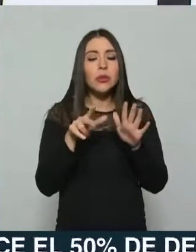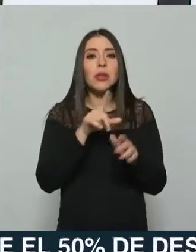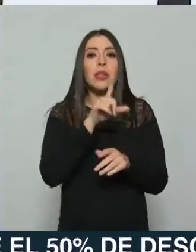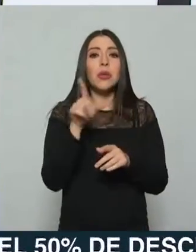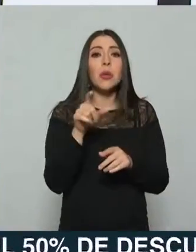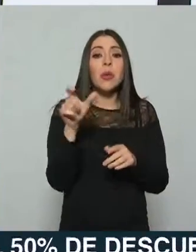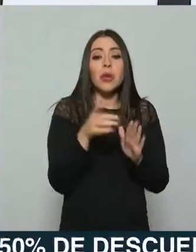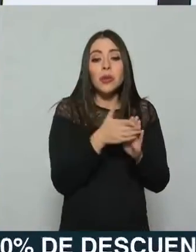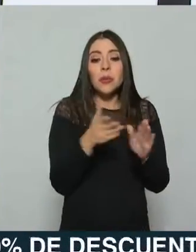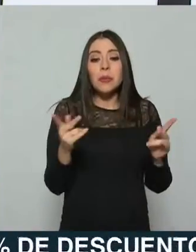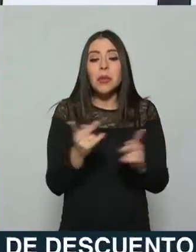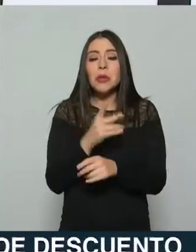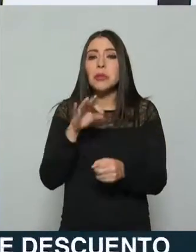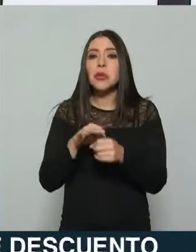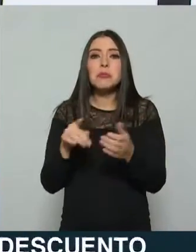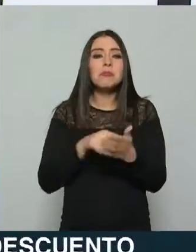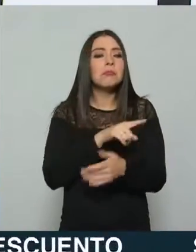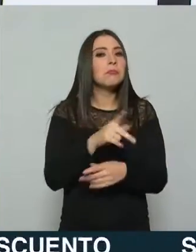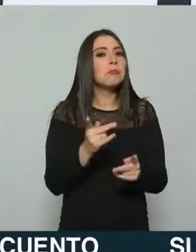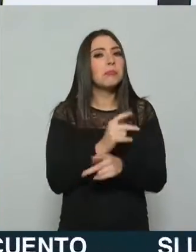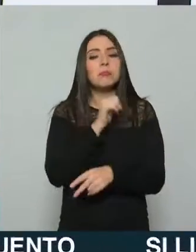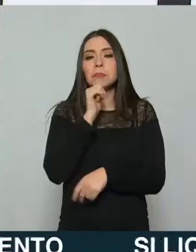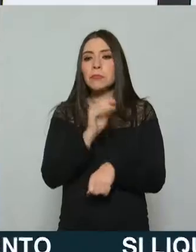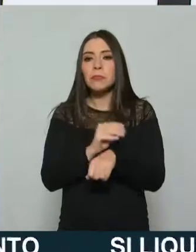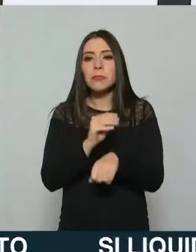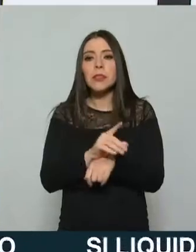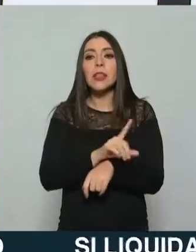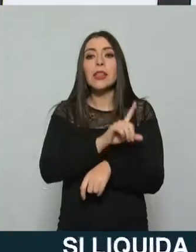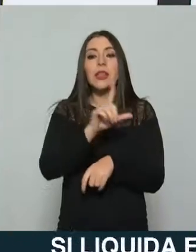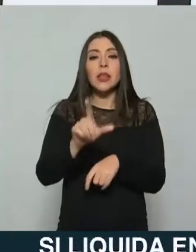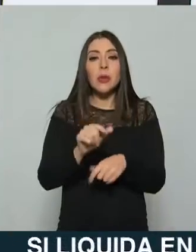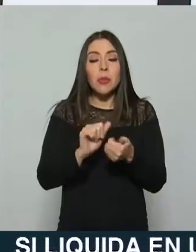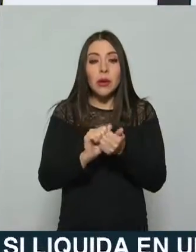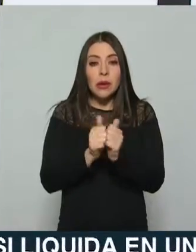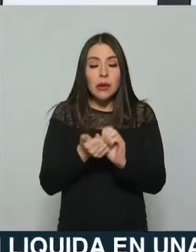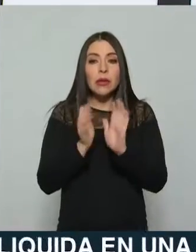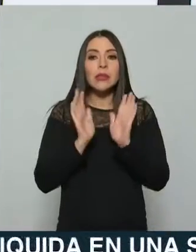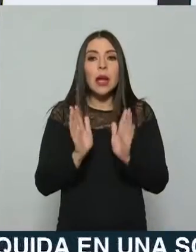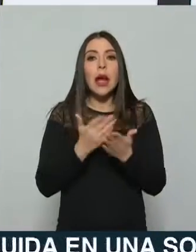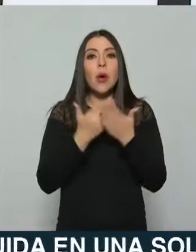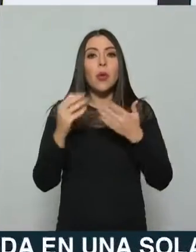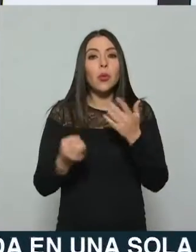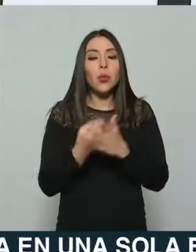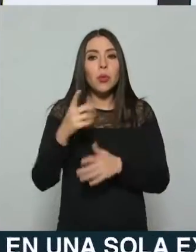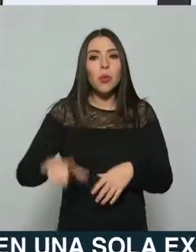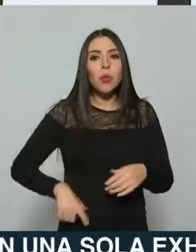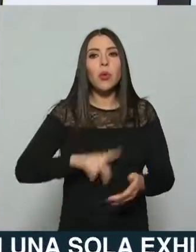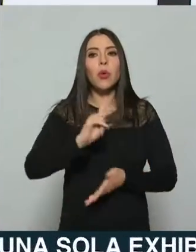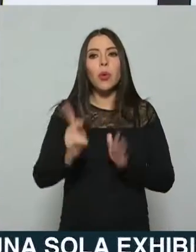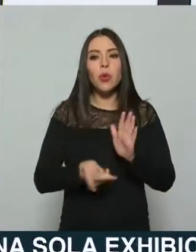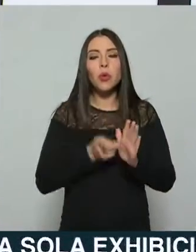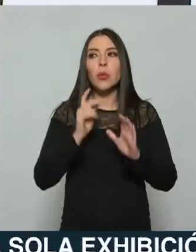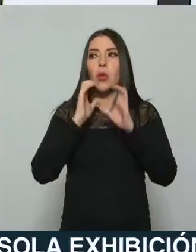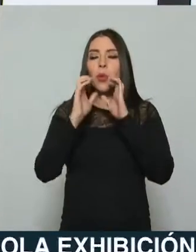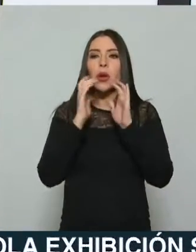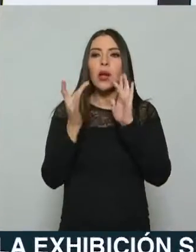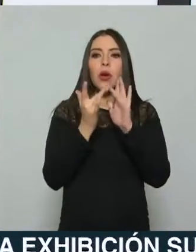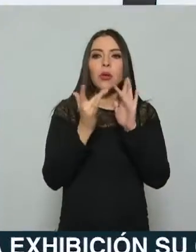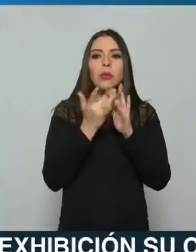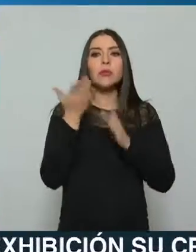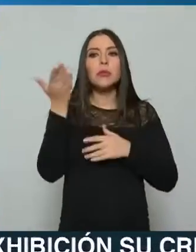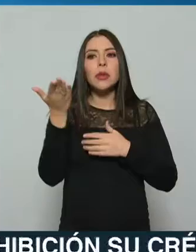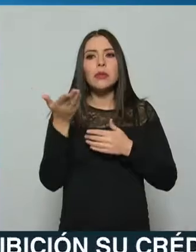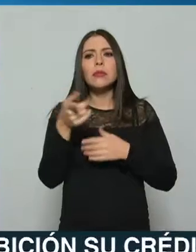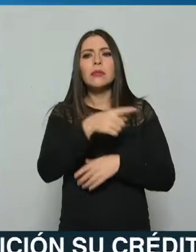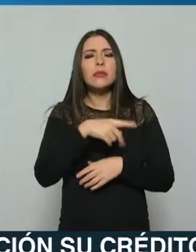no pasa nada y empezamos a tener una nueva comunicación con las nuevas autoridades para ver qué es lo que pasa. Ellos nos